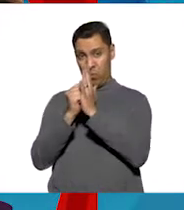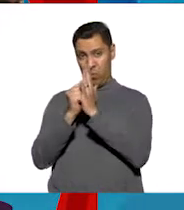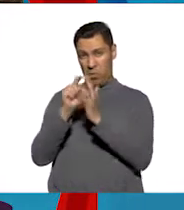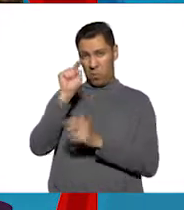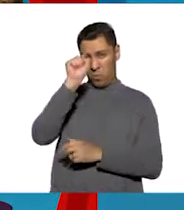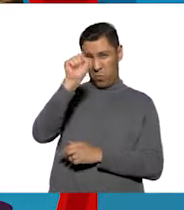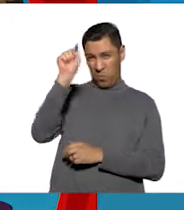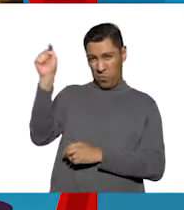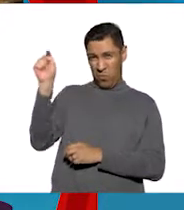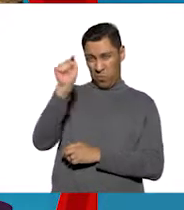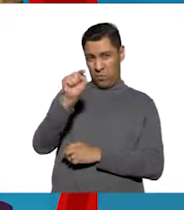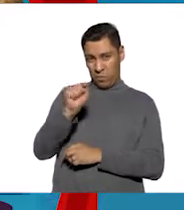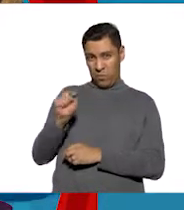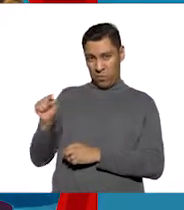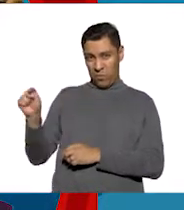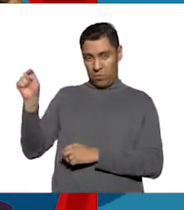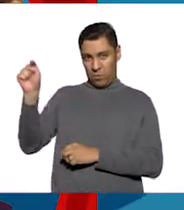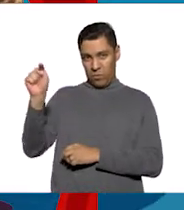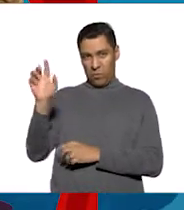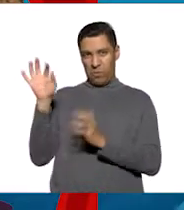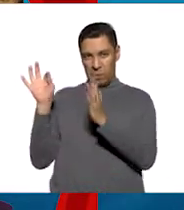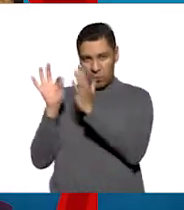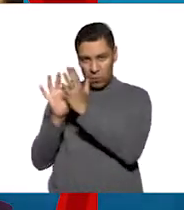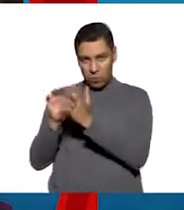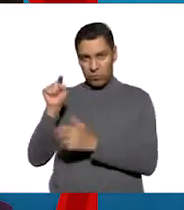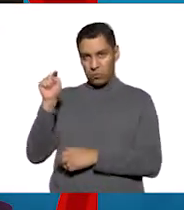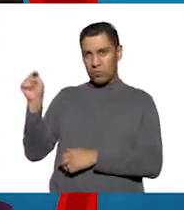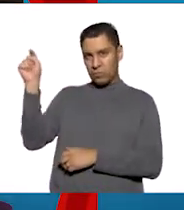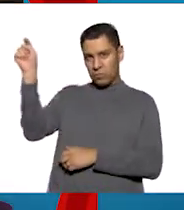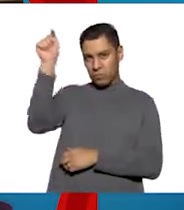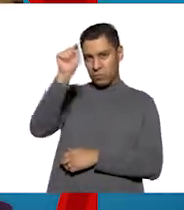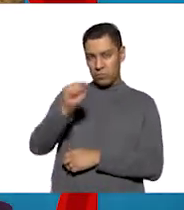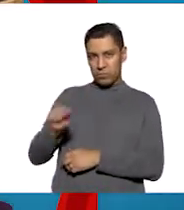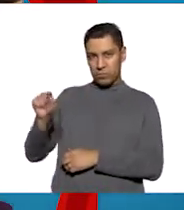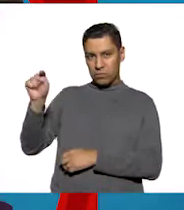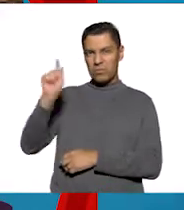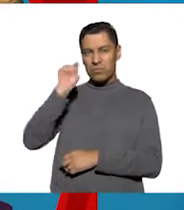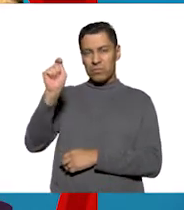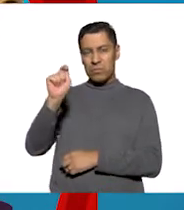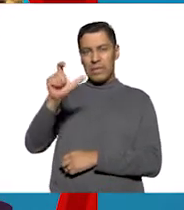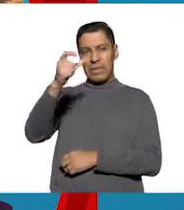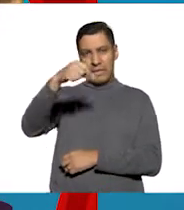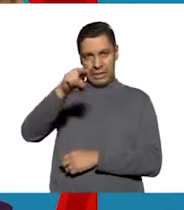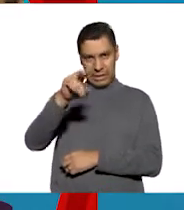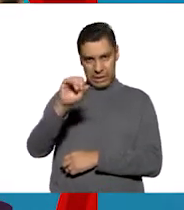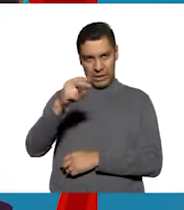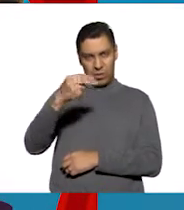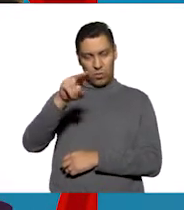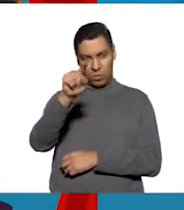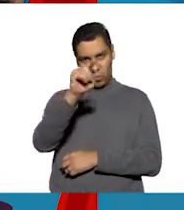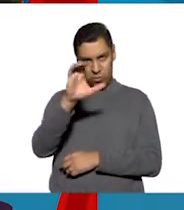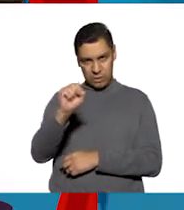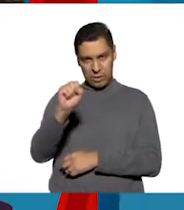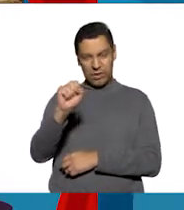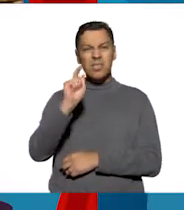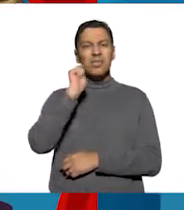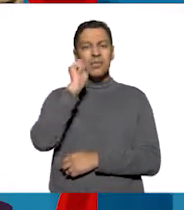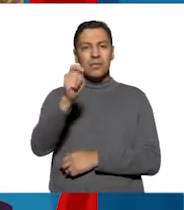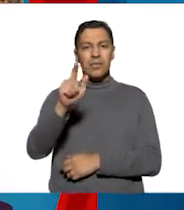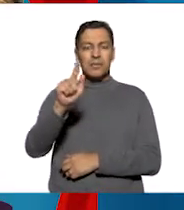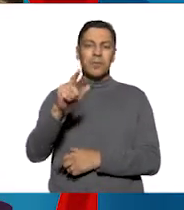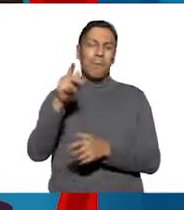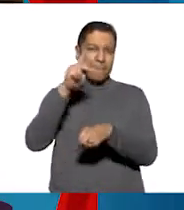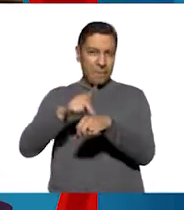puntos, 4 en cada esquina y 1 en el centro. Eso es un quincunce, es el símbolo de la turquesa. La